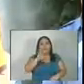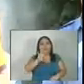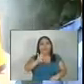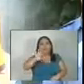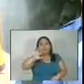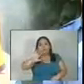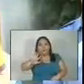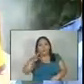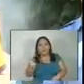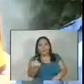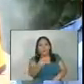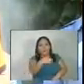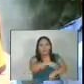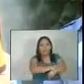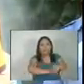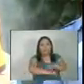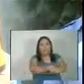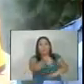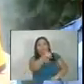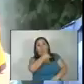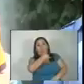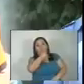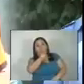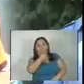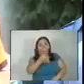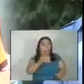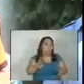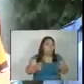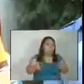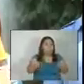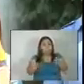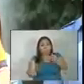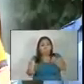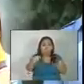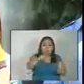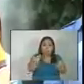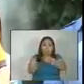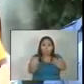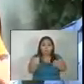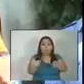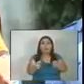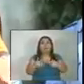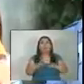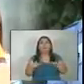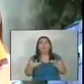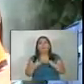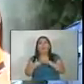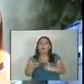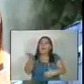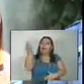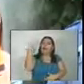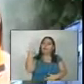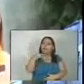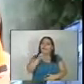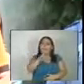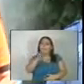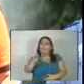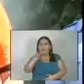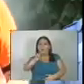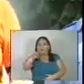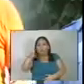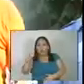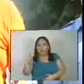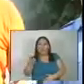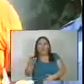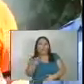capturas por conducción temeraria o peligrosa. En contraposición a lo que se registró el 20-21-34,